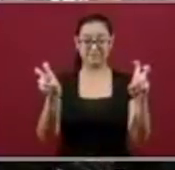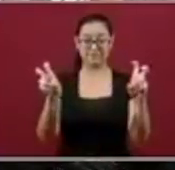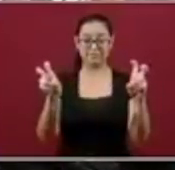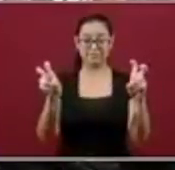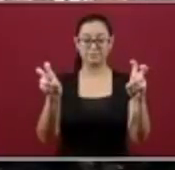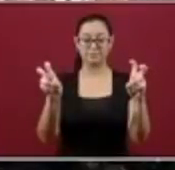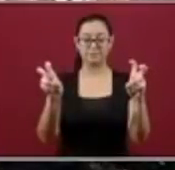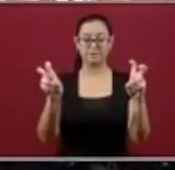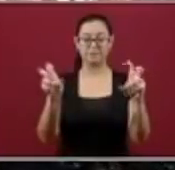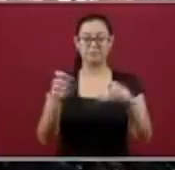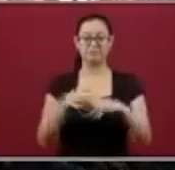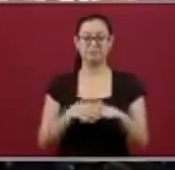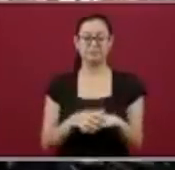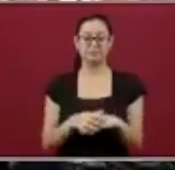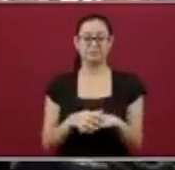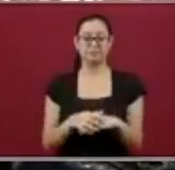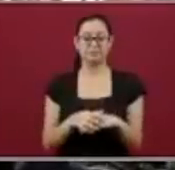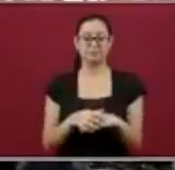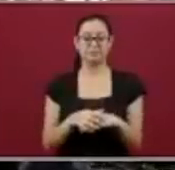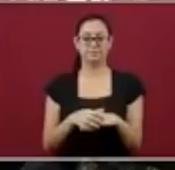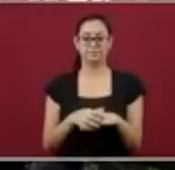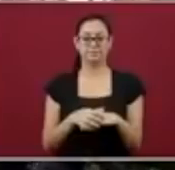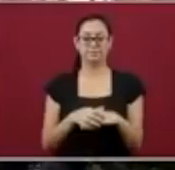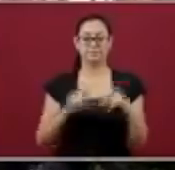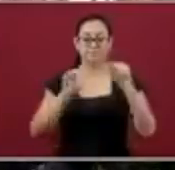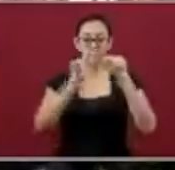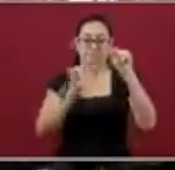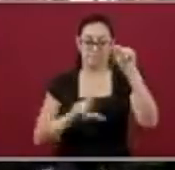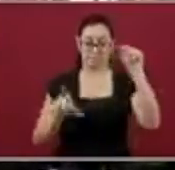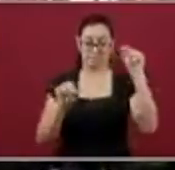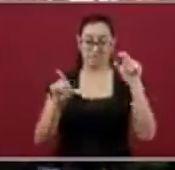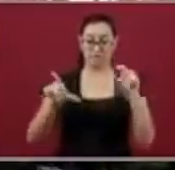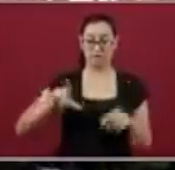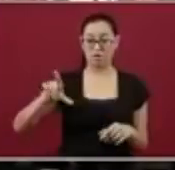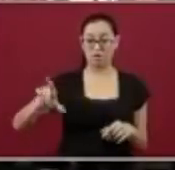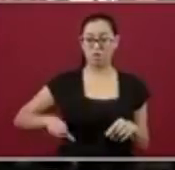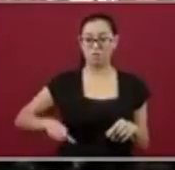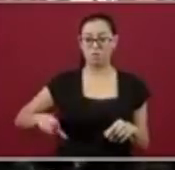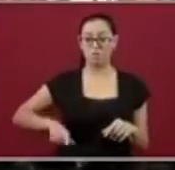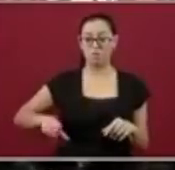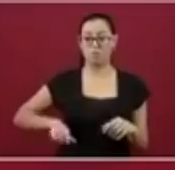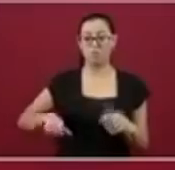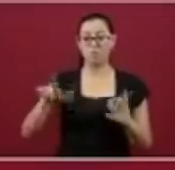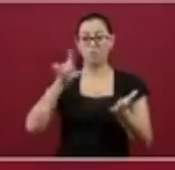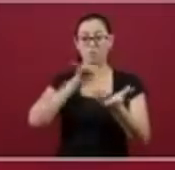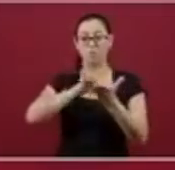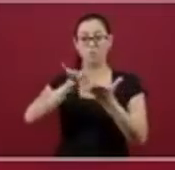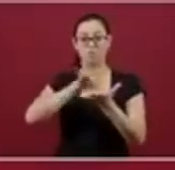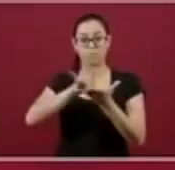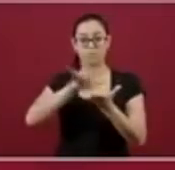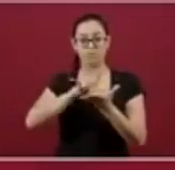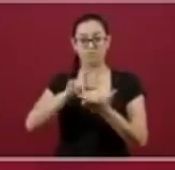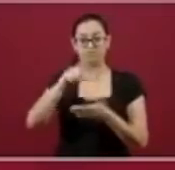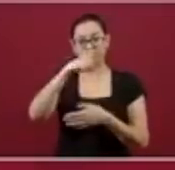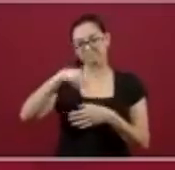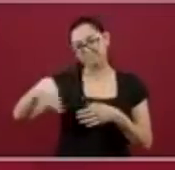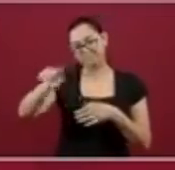apoyo del gobierno de la República a nuestros